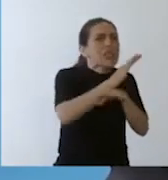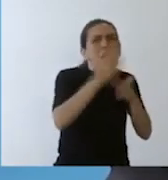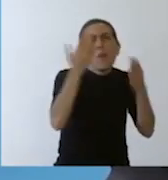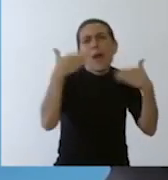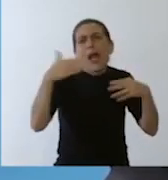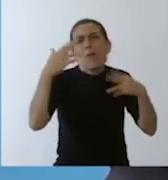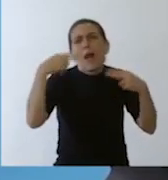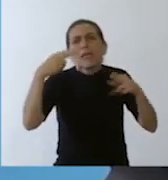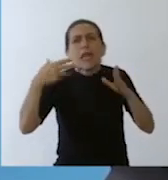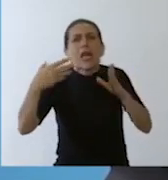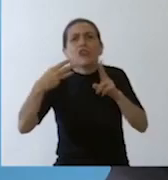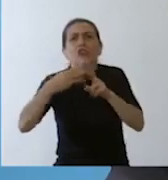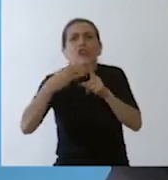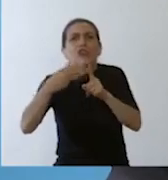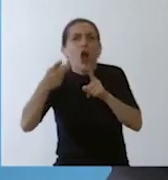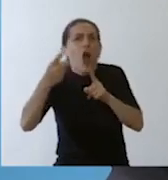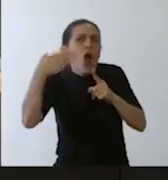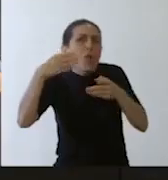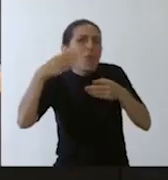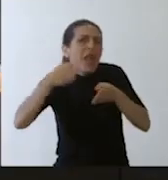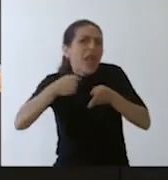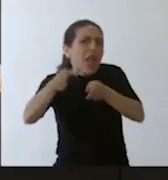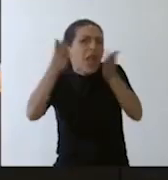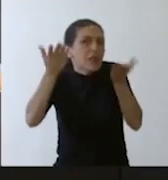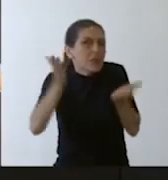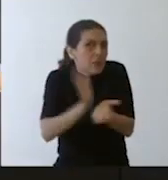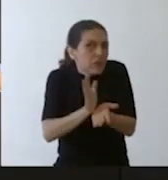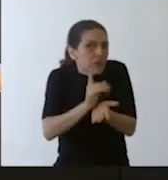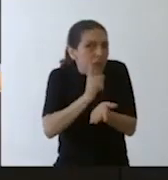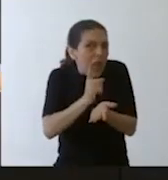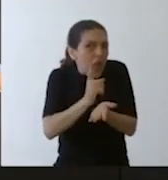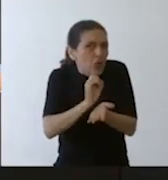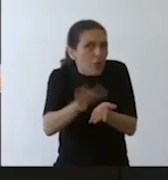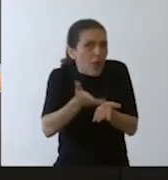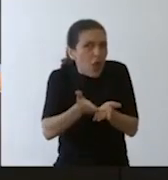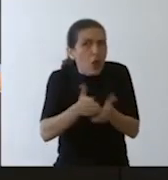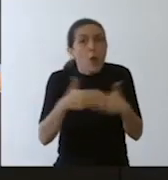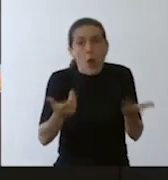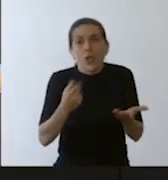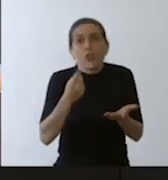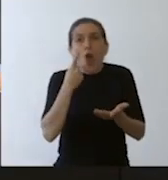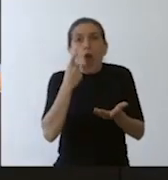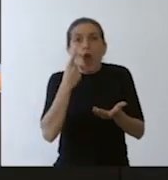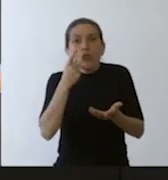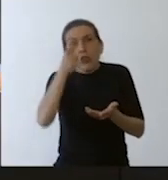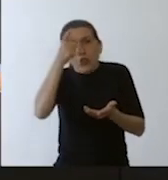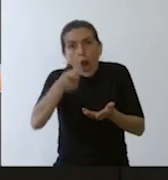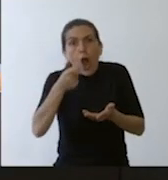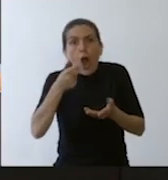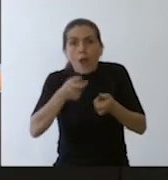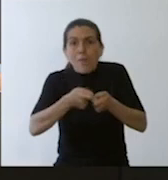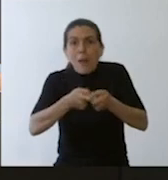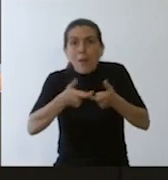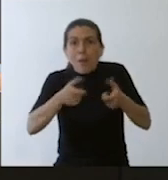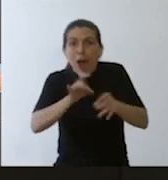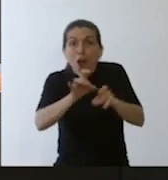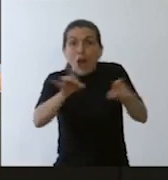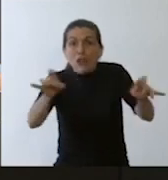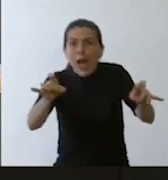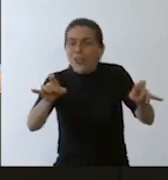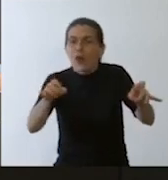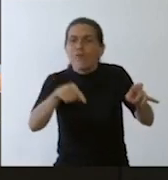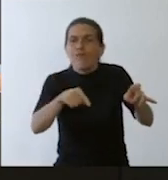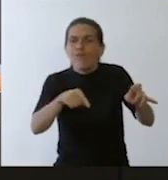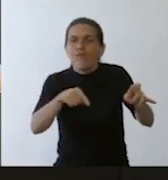decir, que hasta podría ser, desde el punto de vista de los chicos y del control de la epidemia, contraproducente, vuelvo a decir, en este